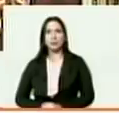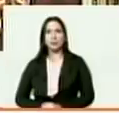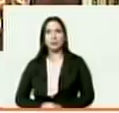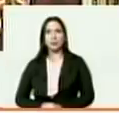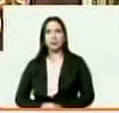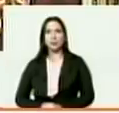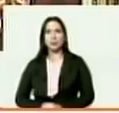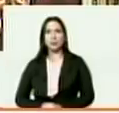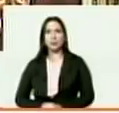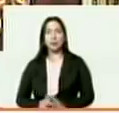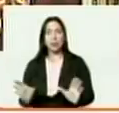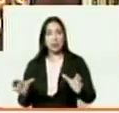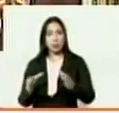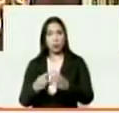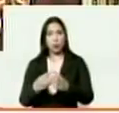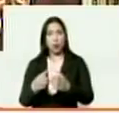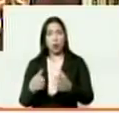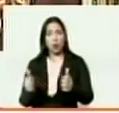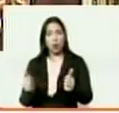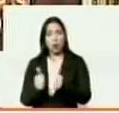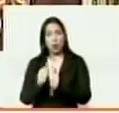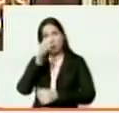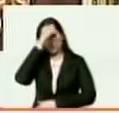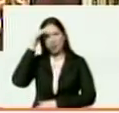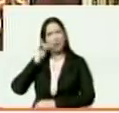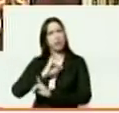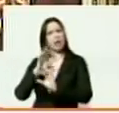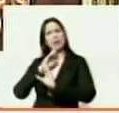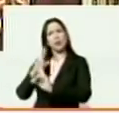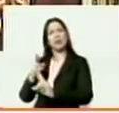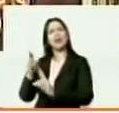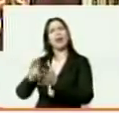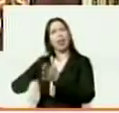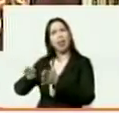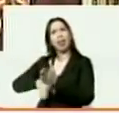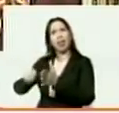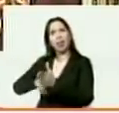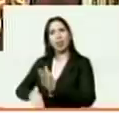La reunión con Donald Trump, eso ya lo ha contestado muchas veces.